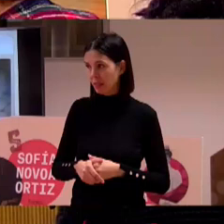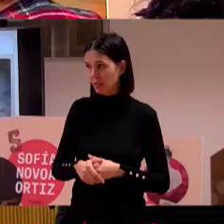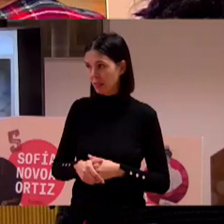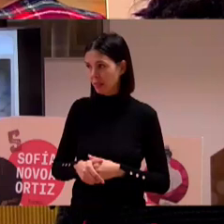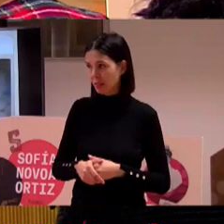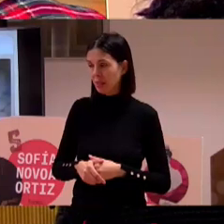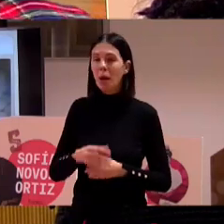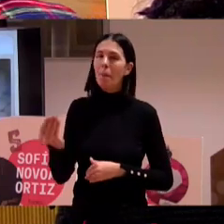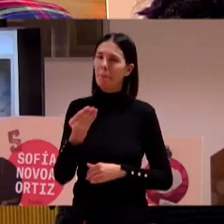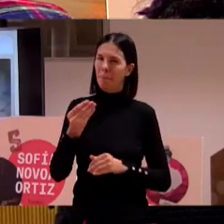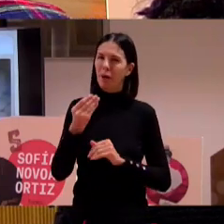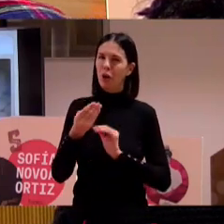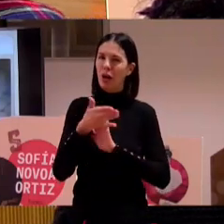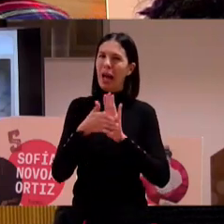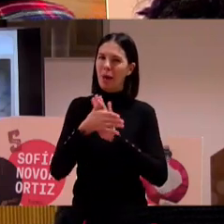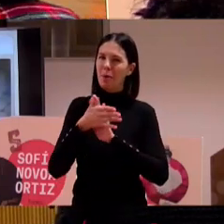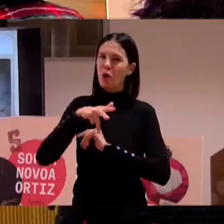Mejor falo castelano.